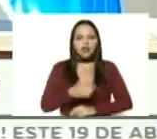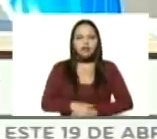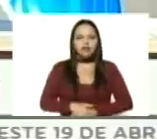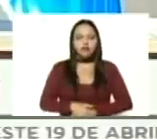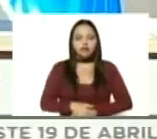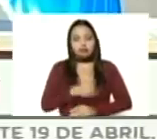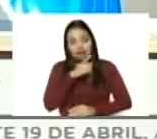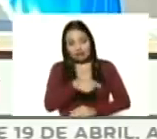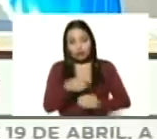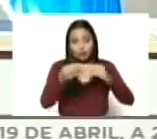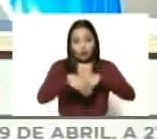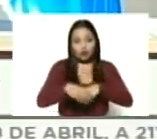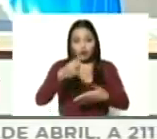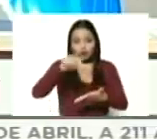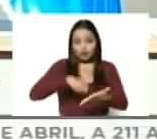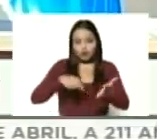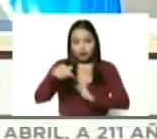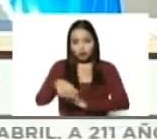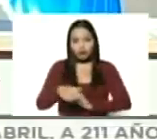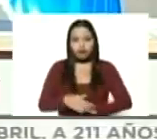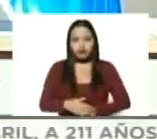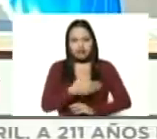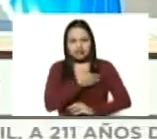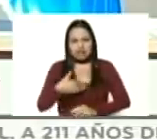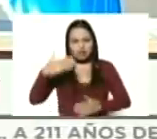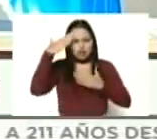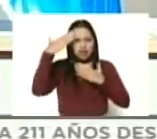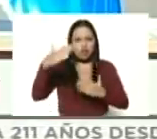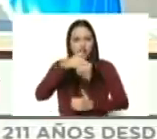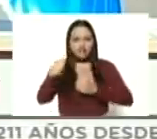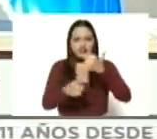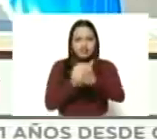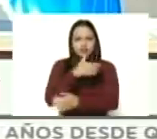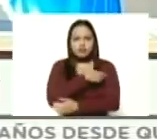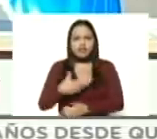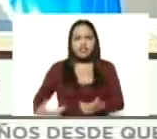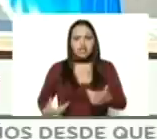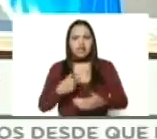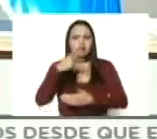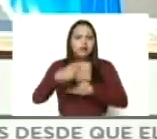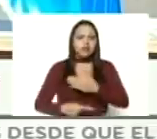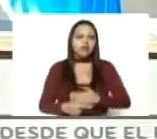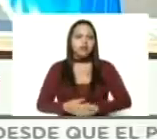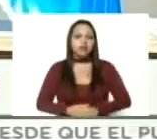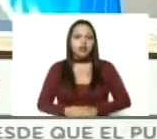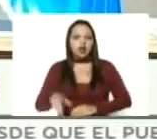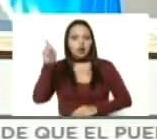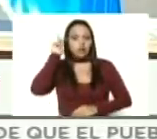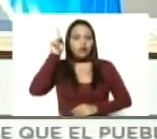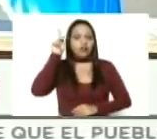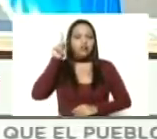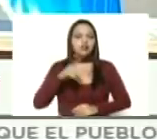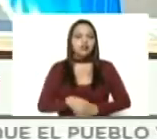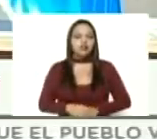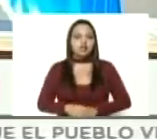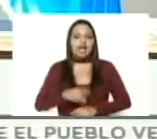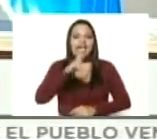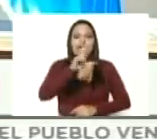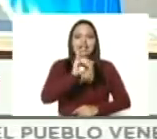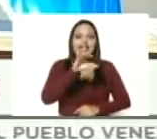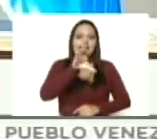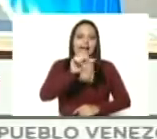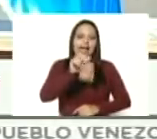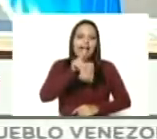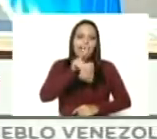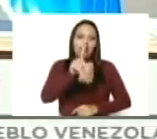acuerdo. Quiero saludar al vicepresidente de Planificación, profesor Ricardo Menéndez,